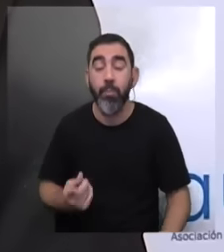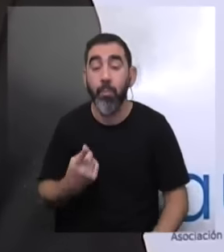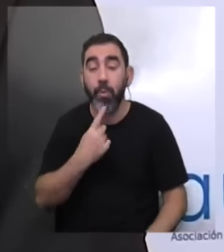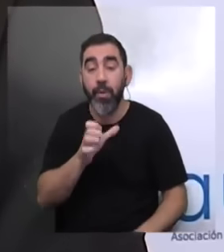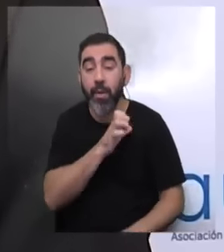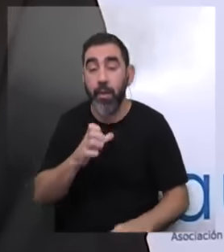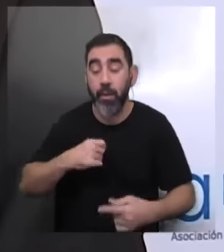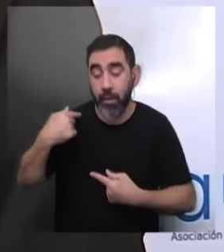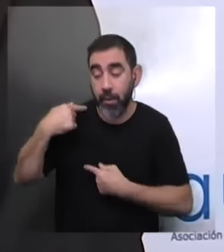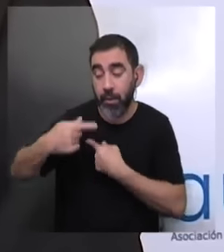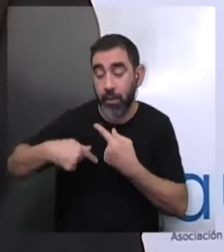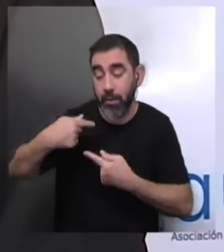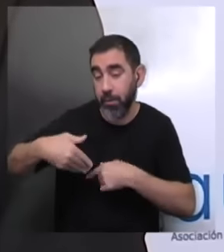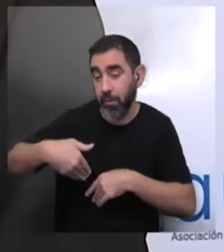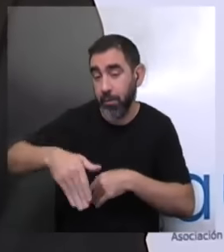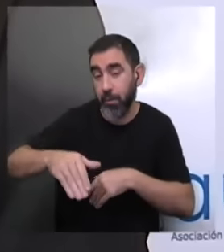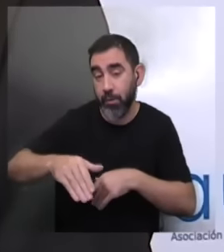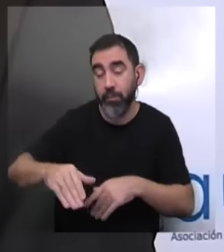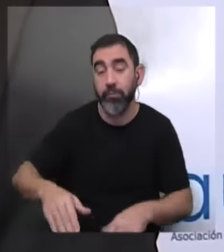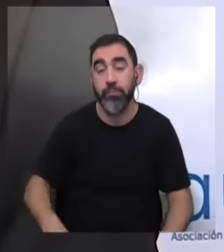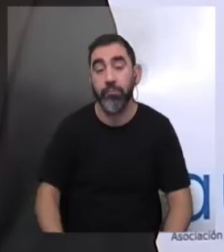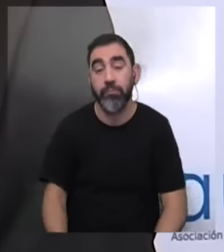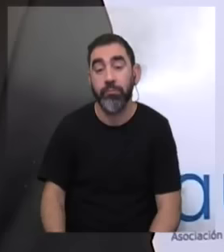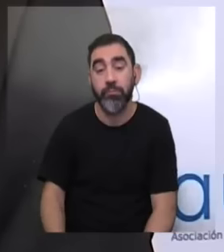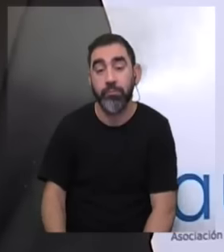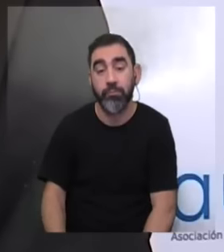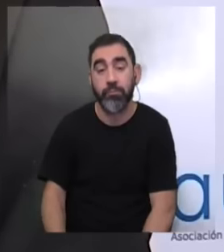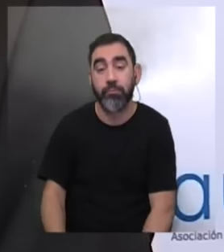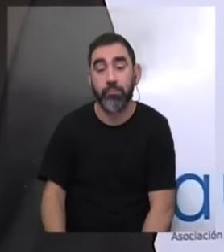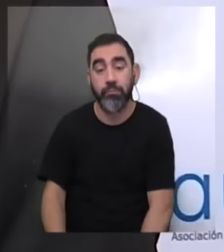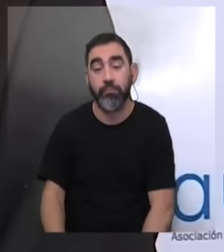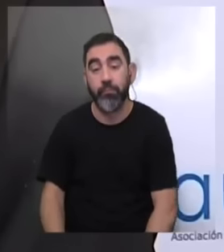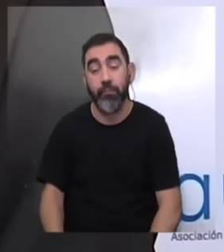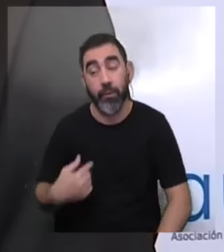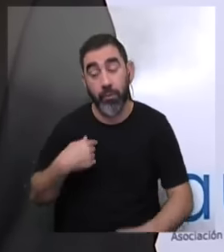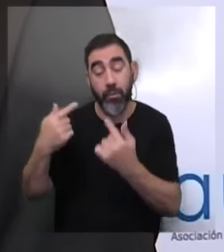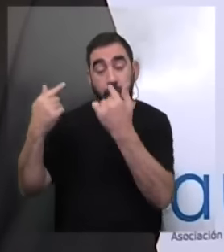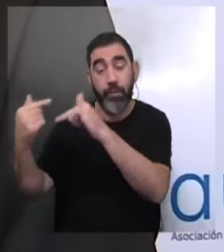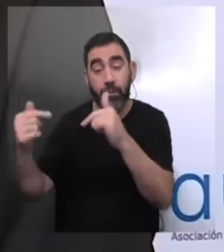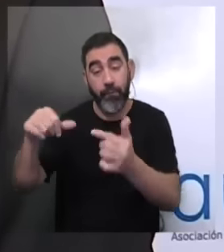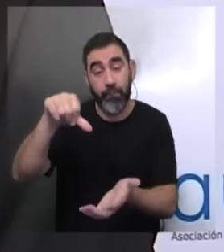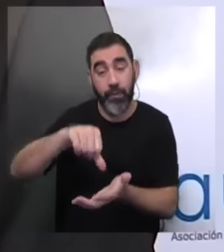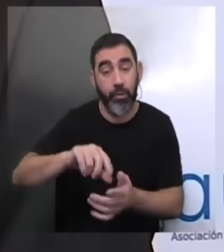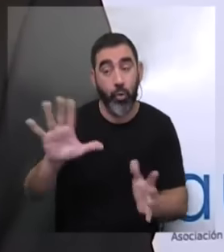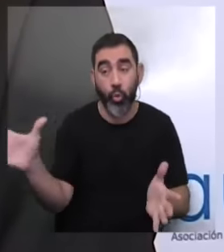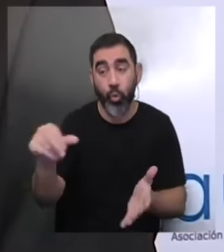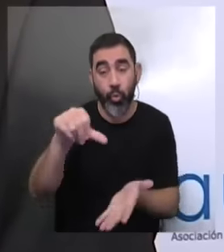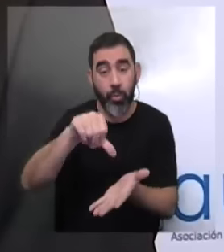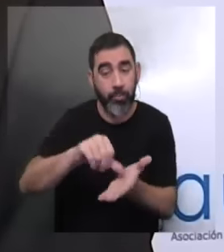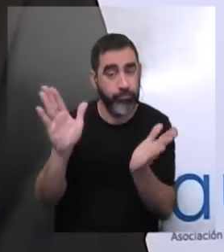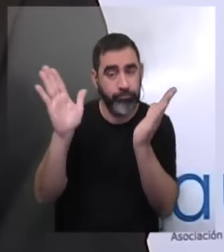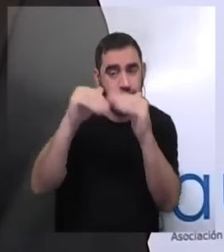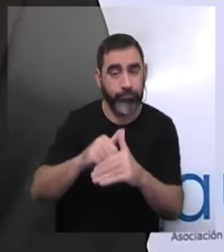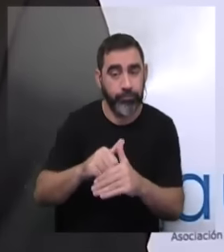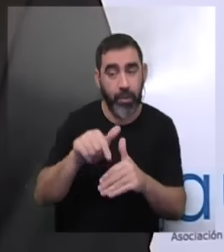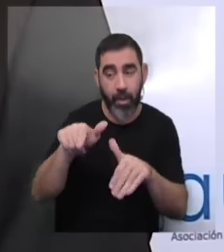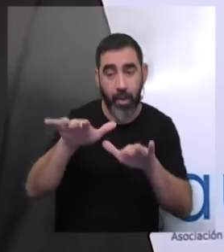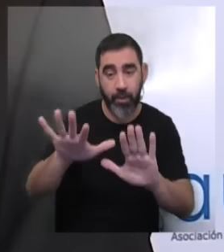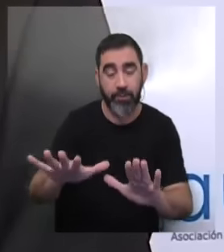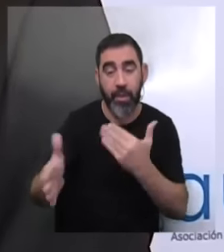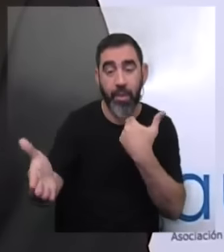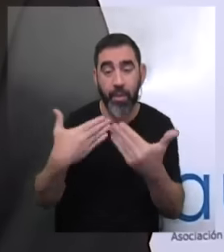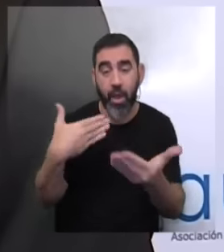estado se va a mantener en cuanto a a esta materia que es algo que nos diferencia en la región no todos los países pueden pueden tener esta este